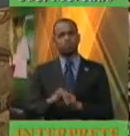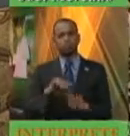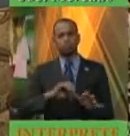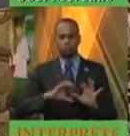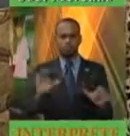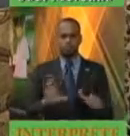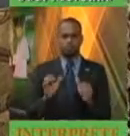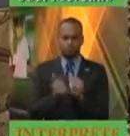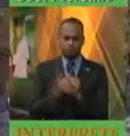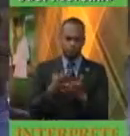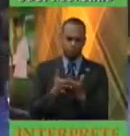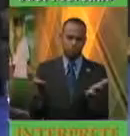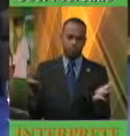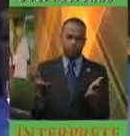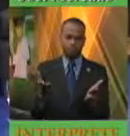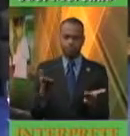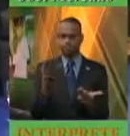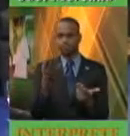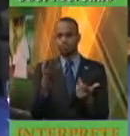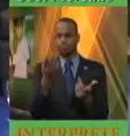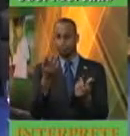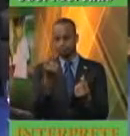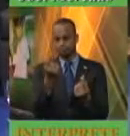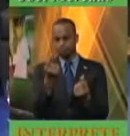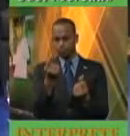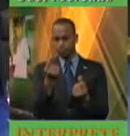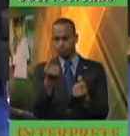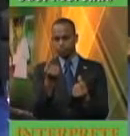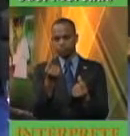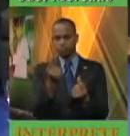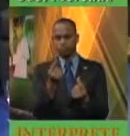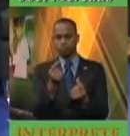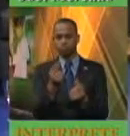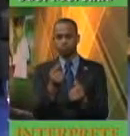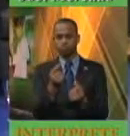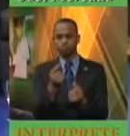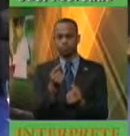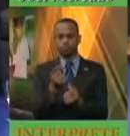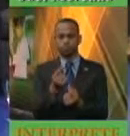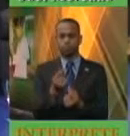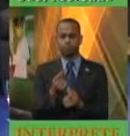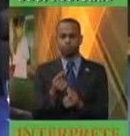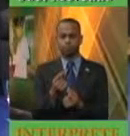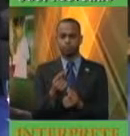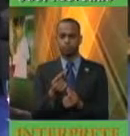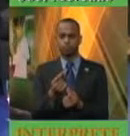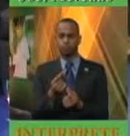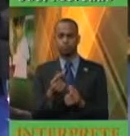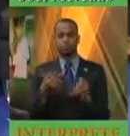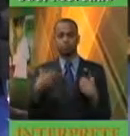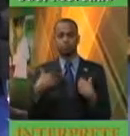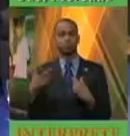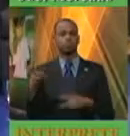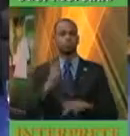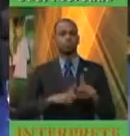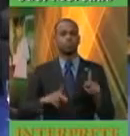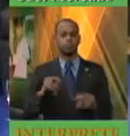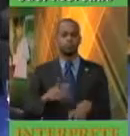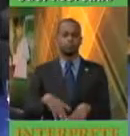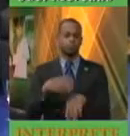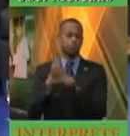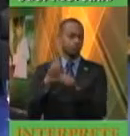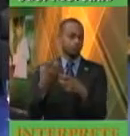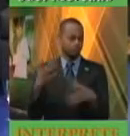realizamos con los aspirantes. ¿Qué vamos a seguir haciendo? Bien, como le estaba comentando el señor Guillermo, ya tenemos las personas electas,